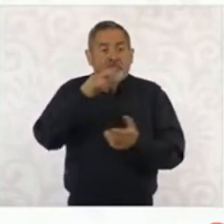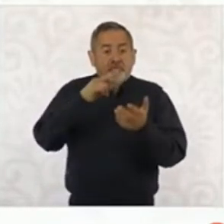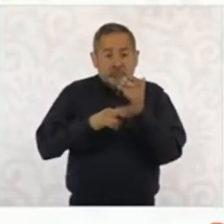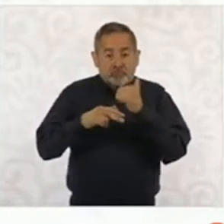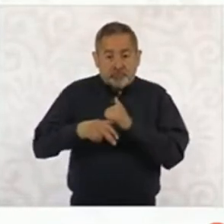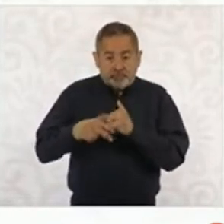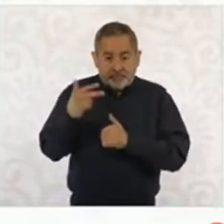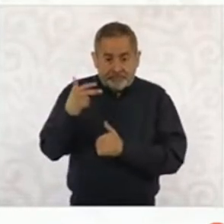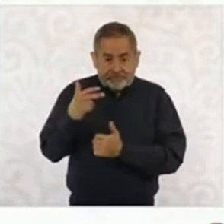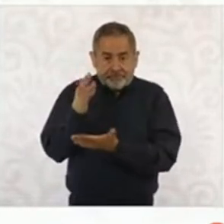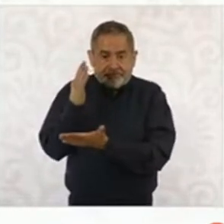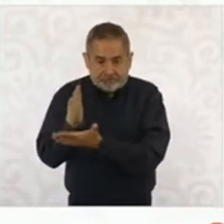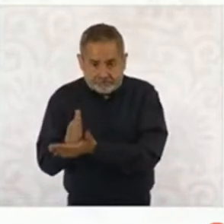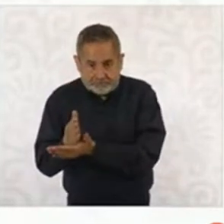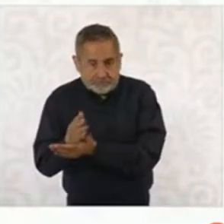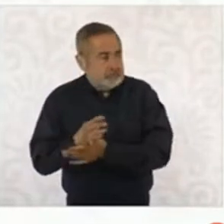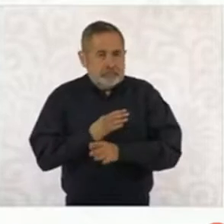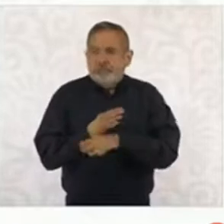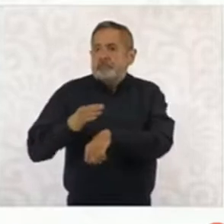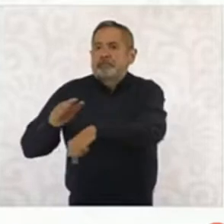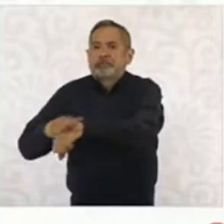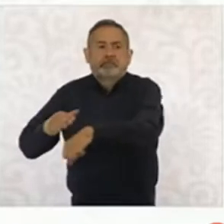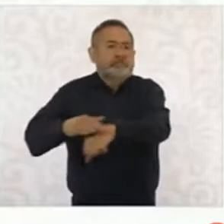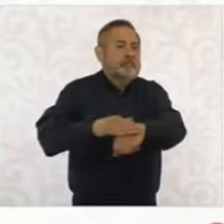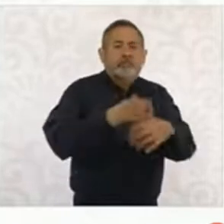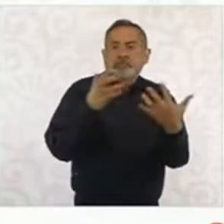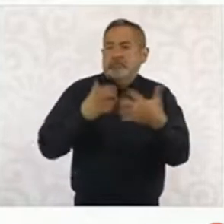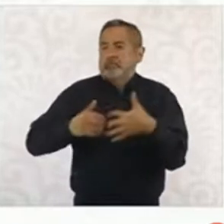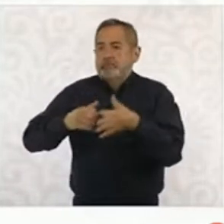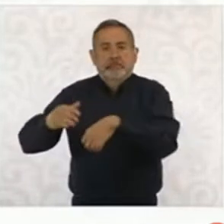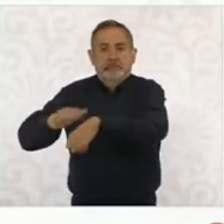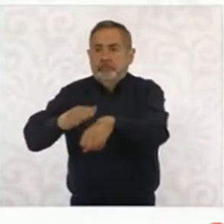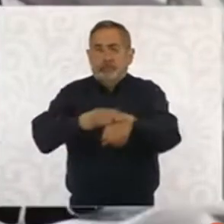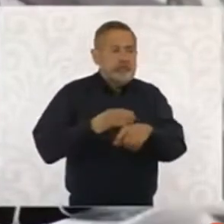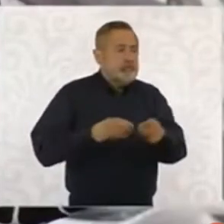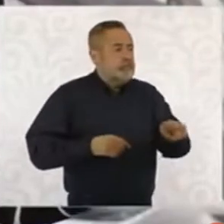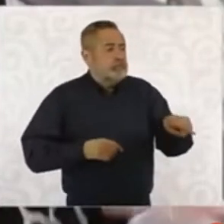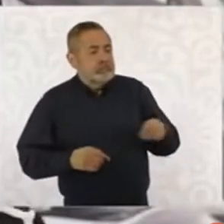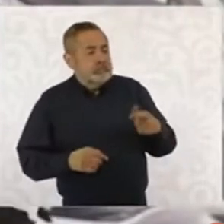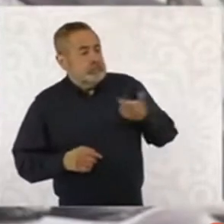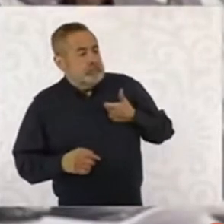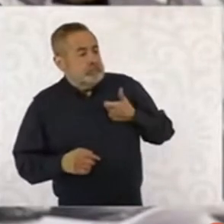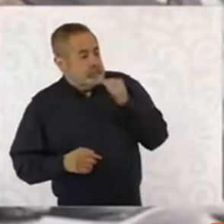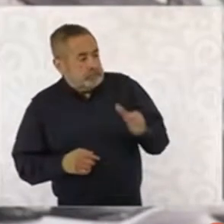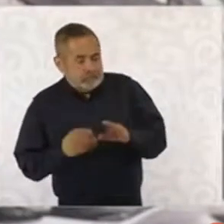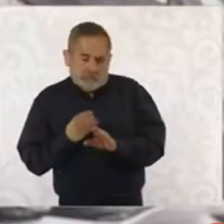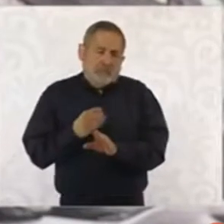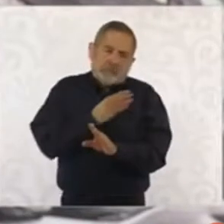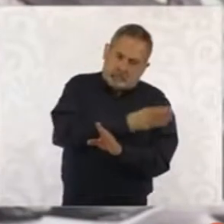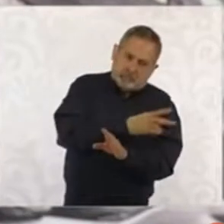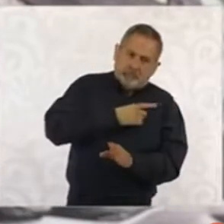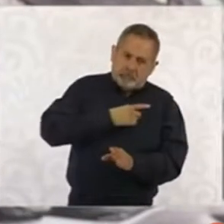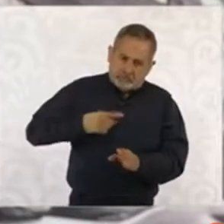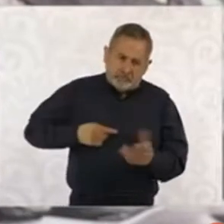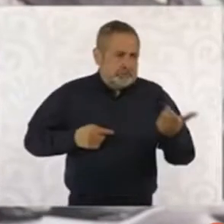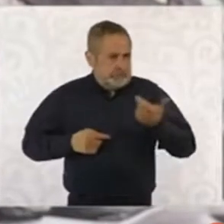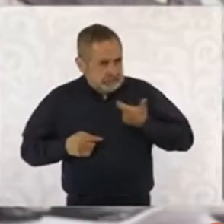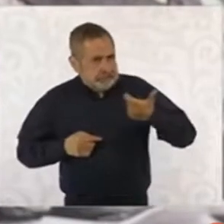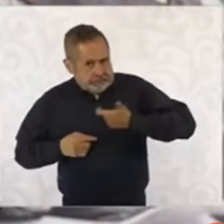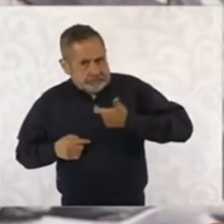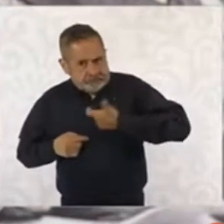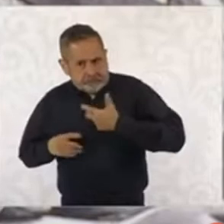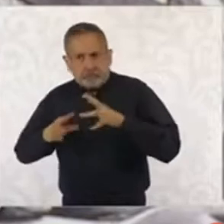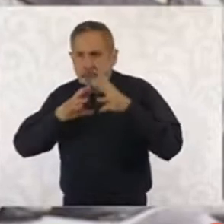y entonces llaman a las empresas a hacer este corte de caja. No pagaron los otros anteriores, tienen que sentarse a hacer la